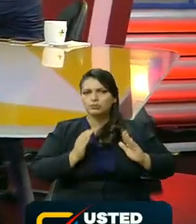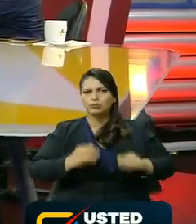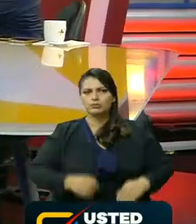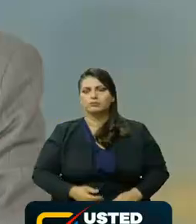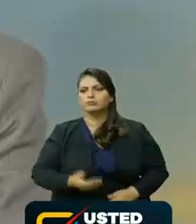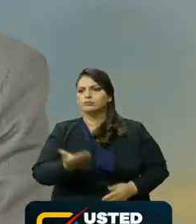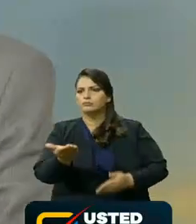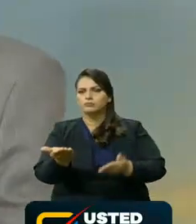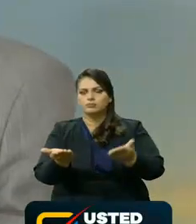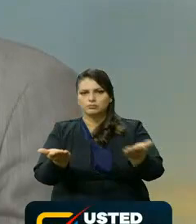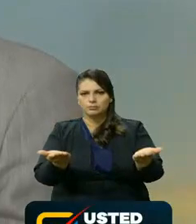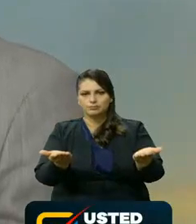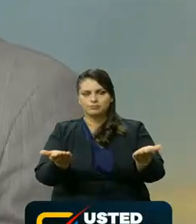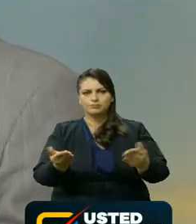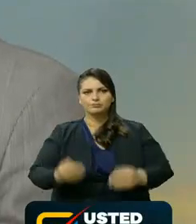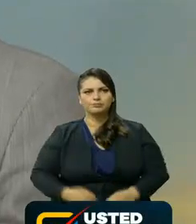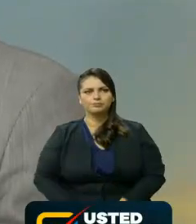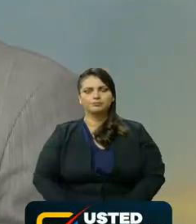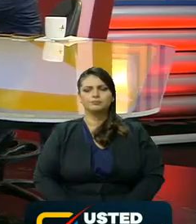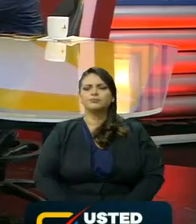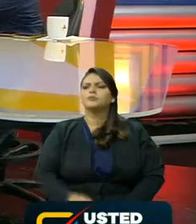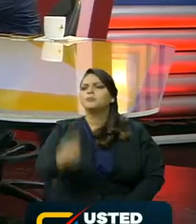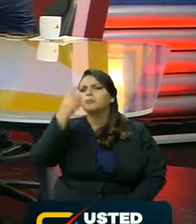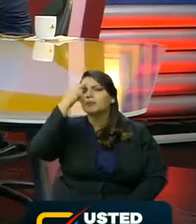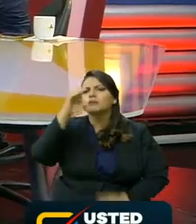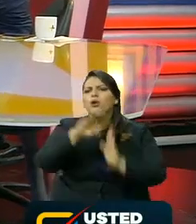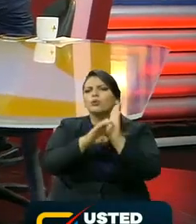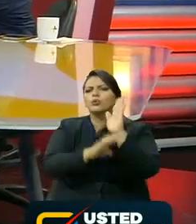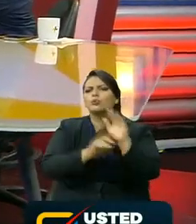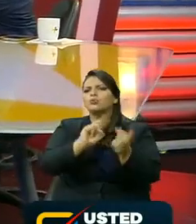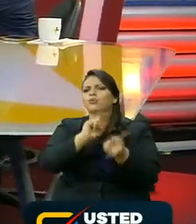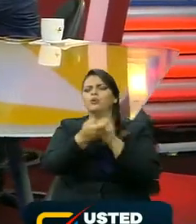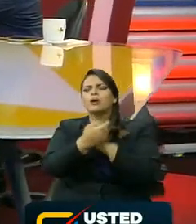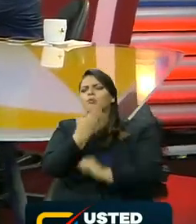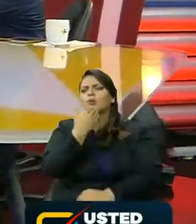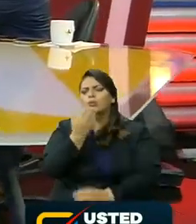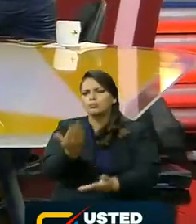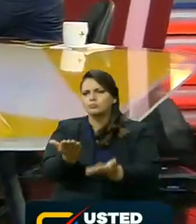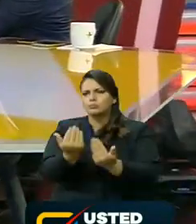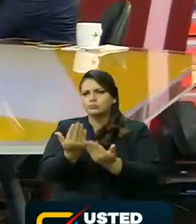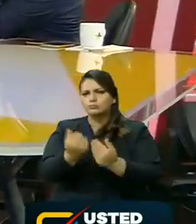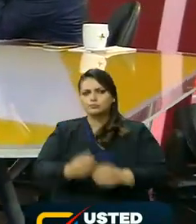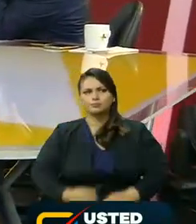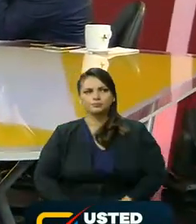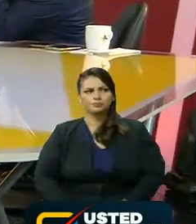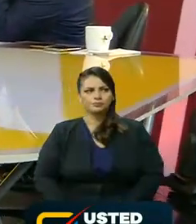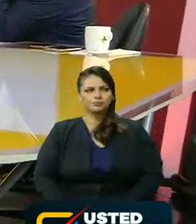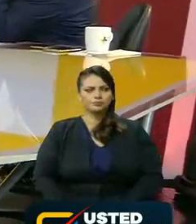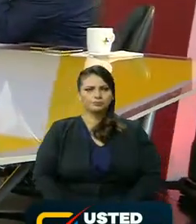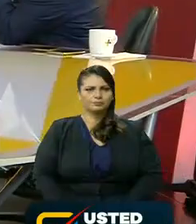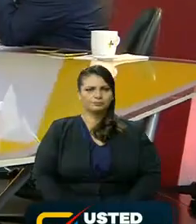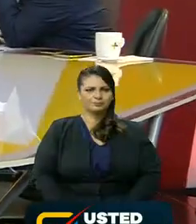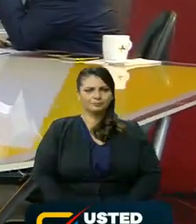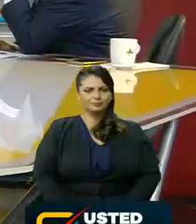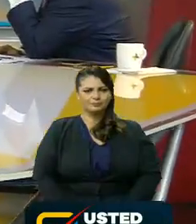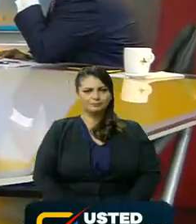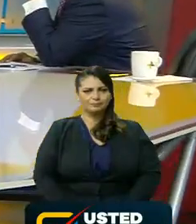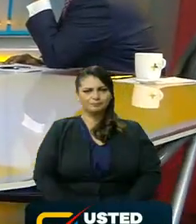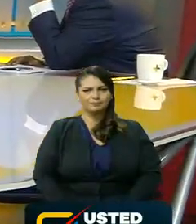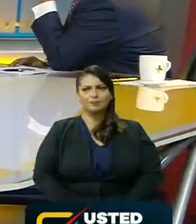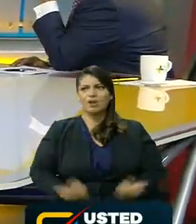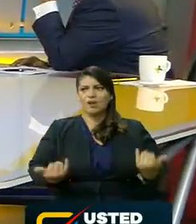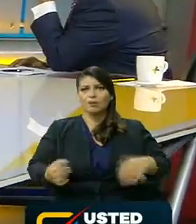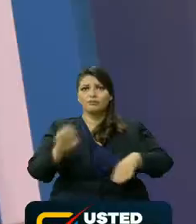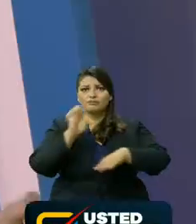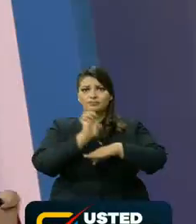la dogmática y la orgánica. ¿Cuáles son los cambios que hay que implementar? Y de momento, por ejemplo, analizando la coyuntura y el momento político que vive el país,